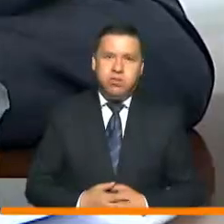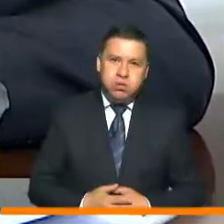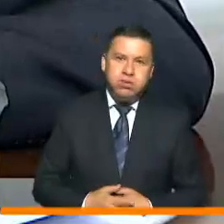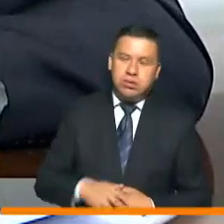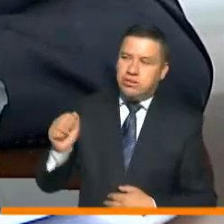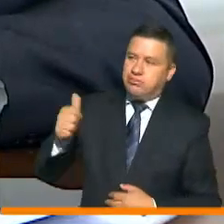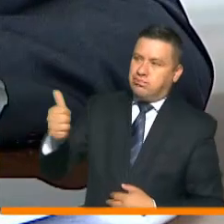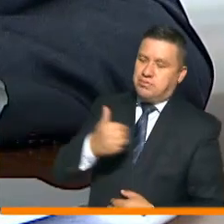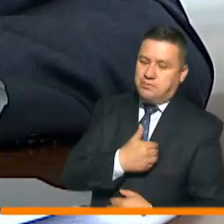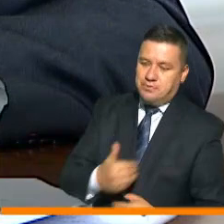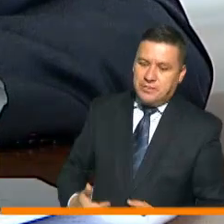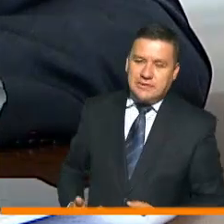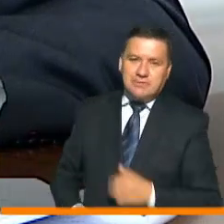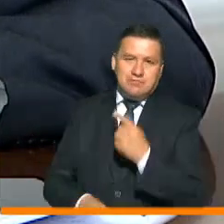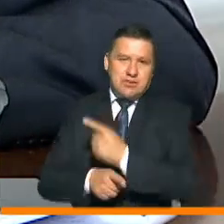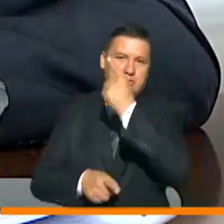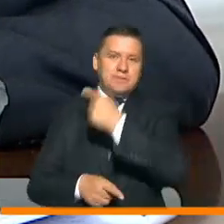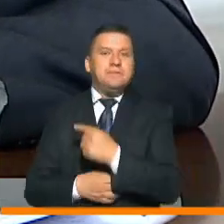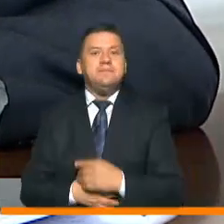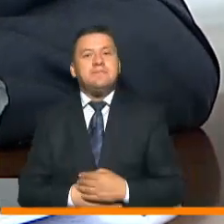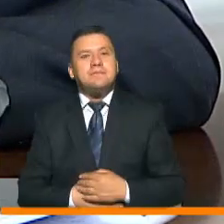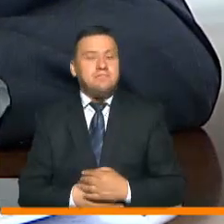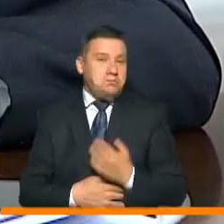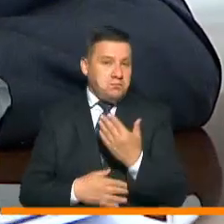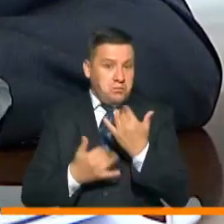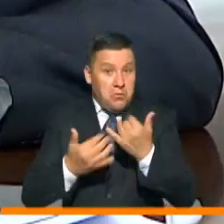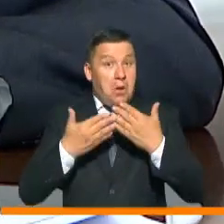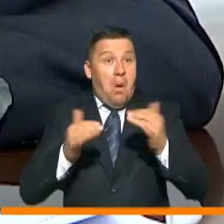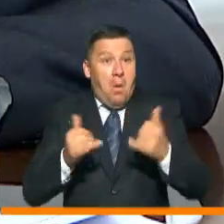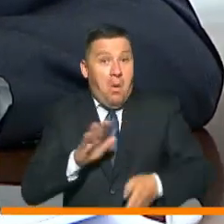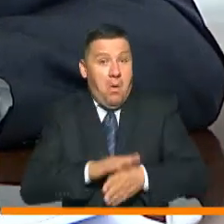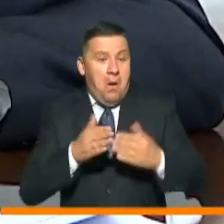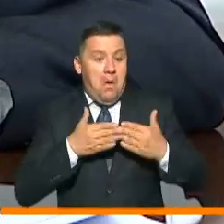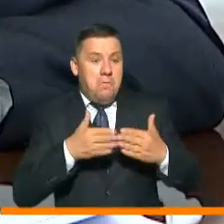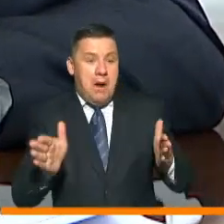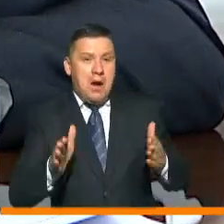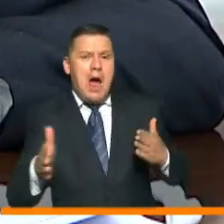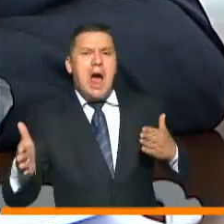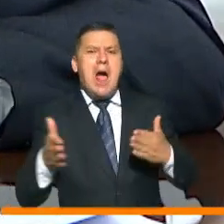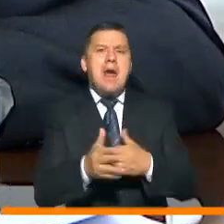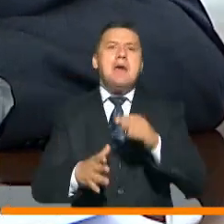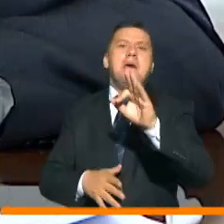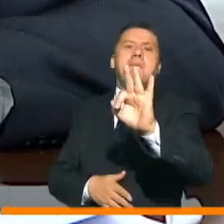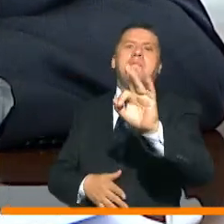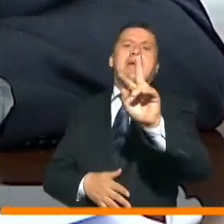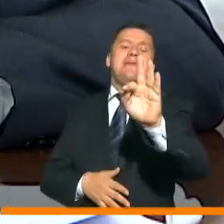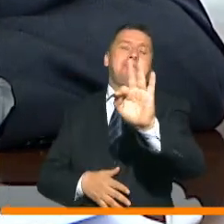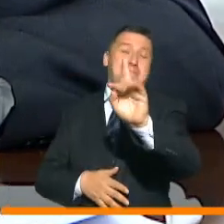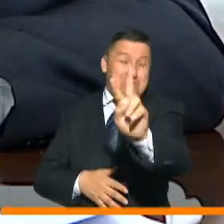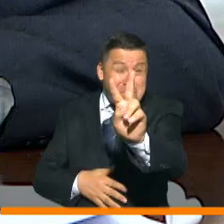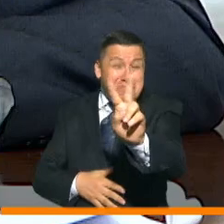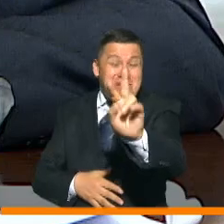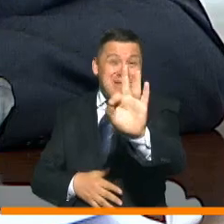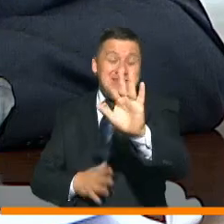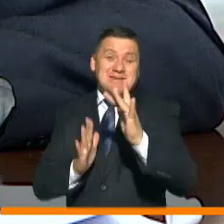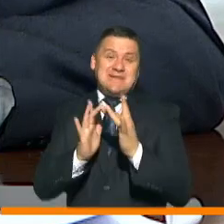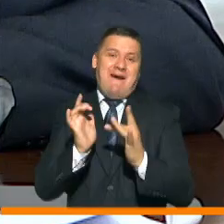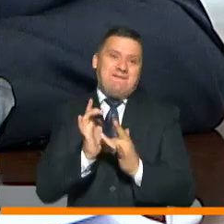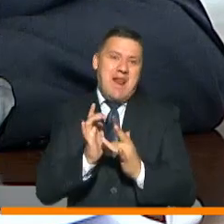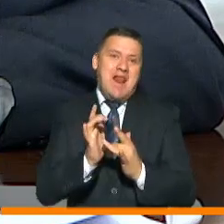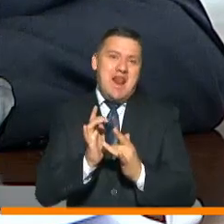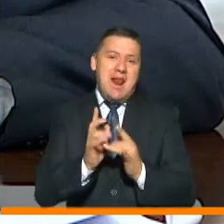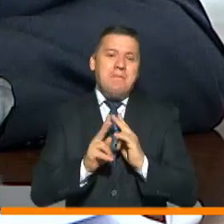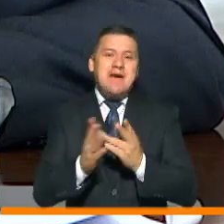Sí, señor presidente, efectivamente estará abierta la plataforma Piscis hasta el 23 de abril para los